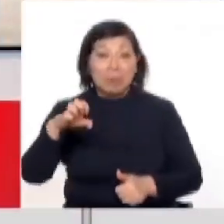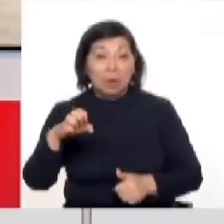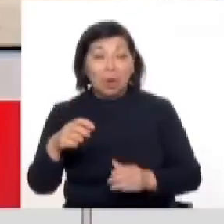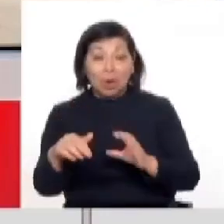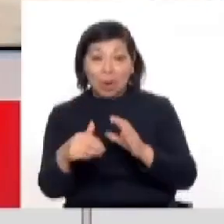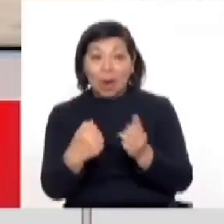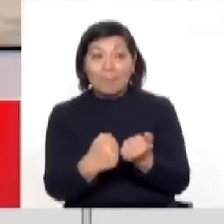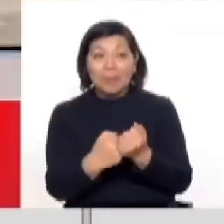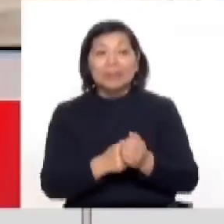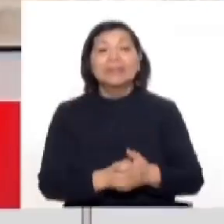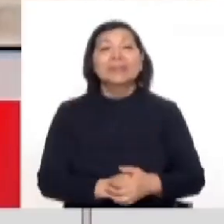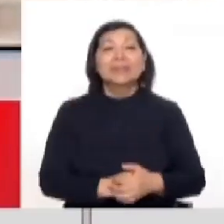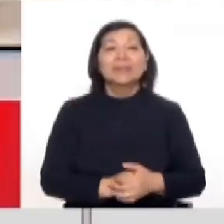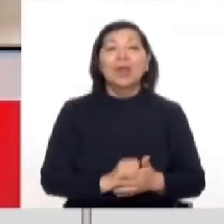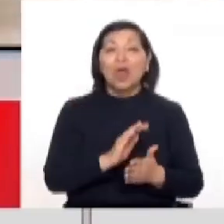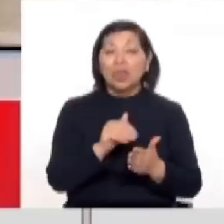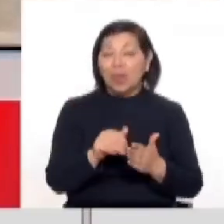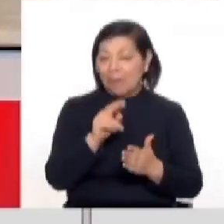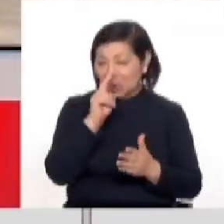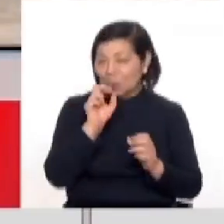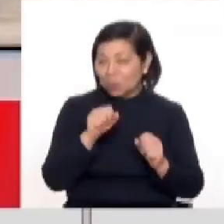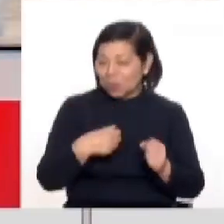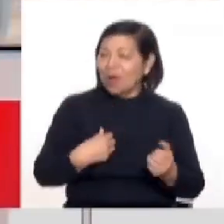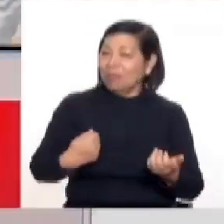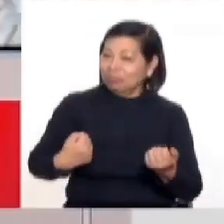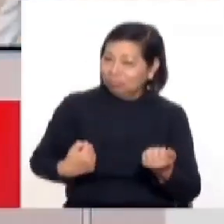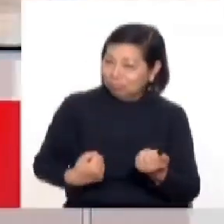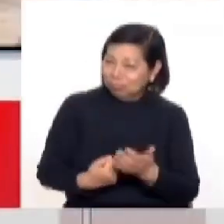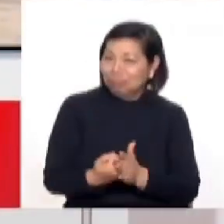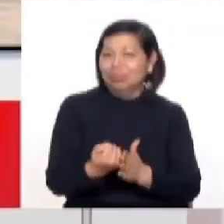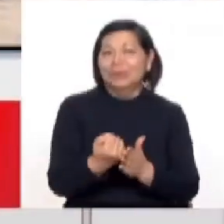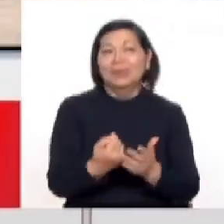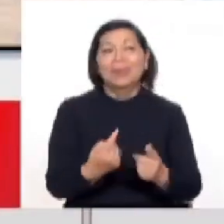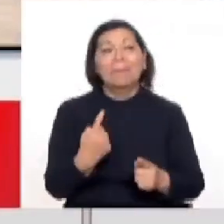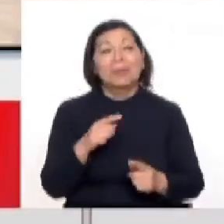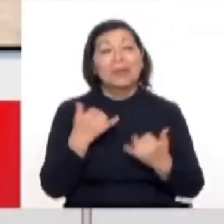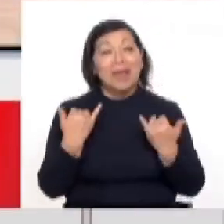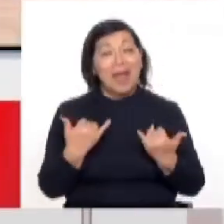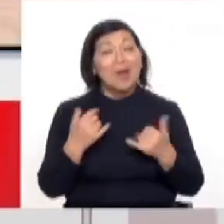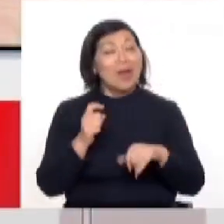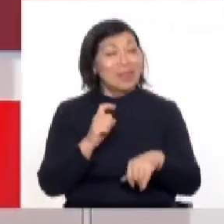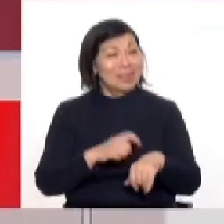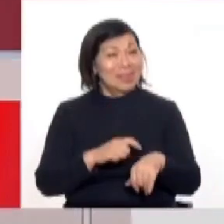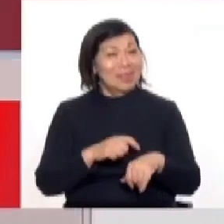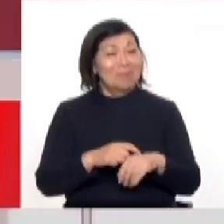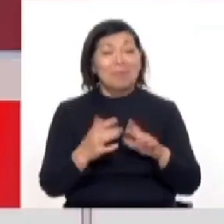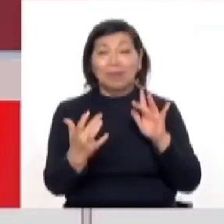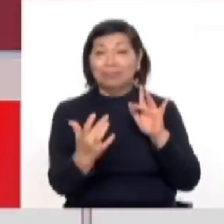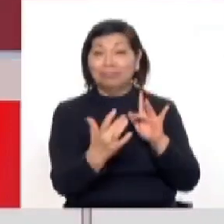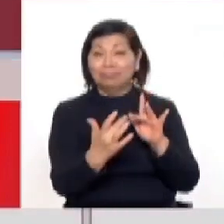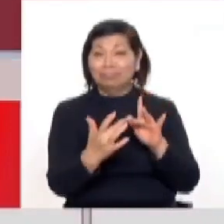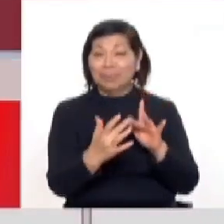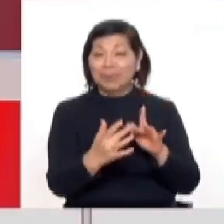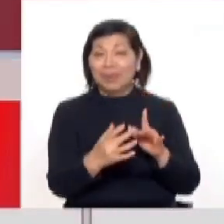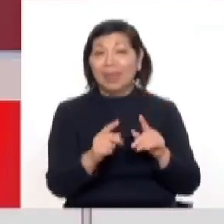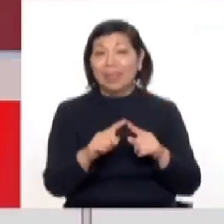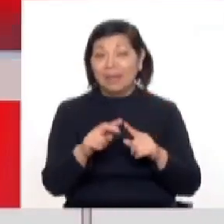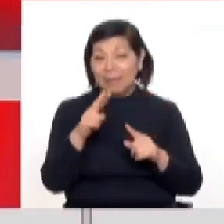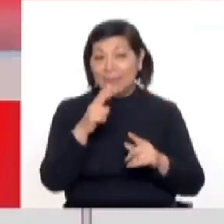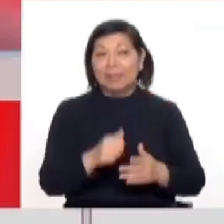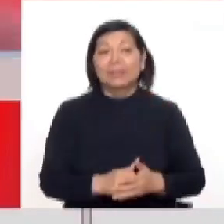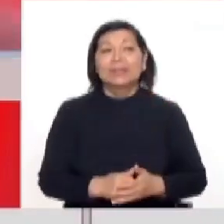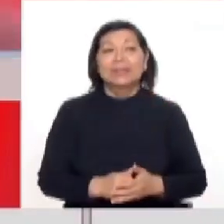puedan colaborar también y para que todo el Perú la pueda apoyar porque en estos momentos están conectados a la señal de TV